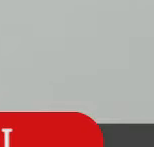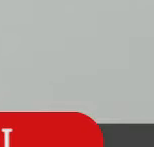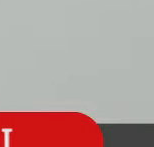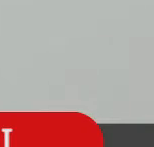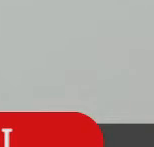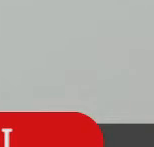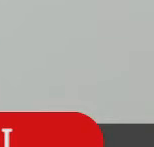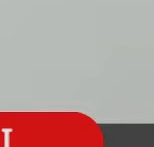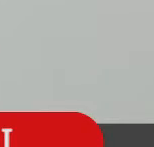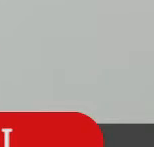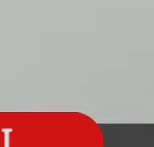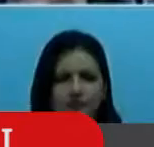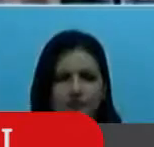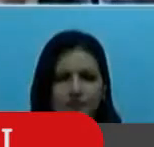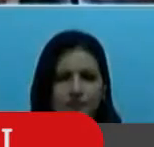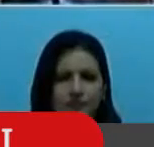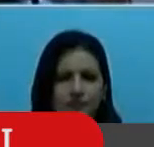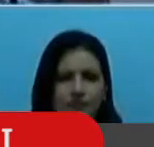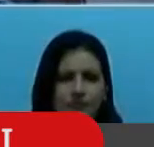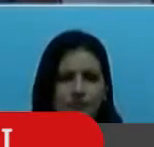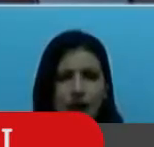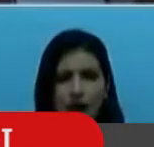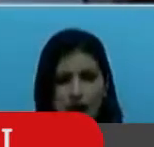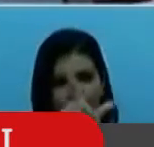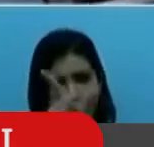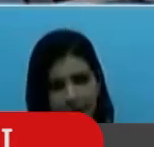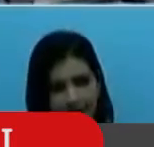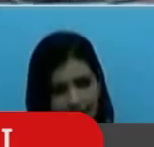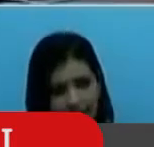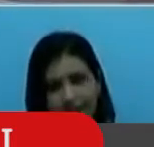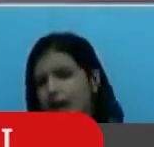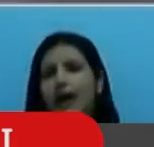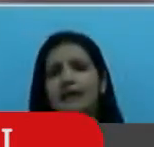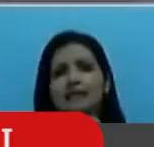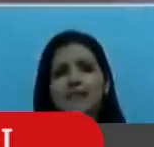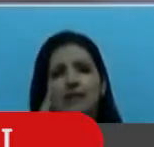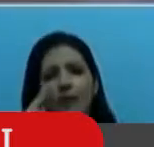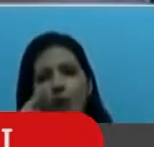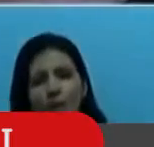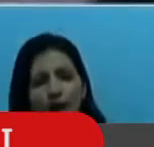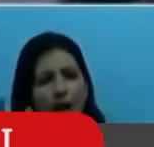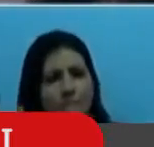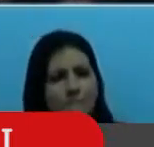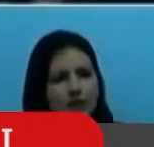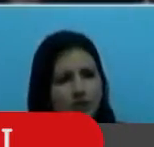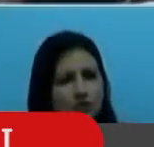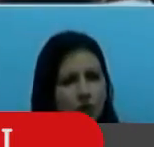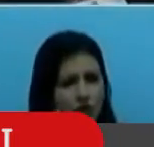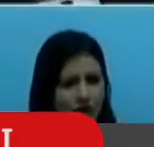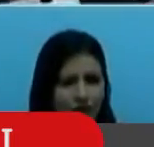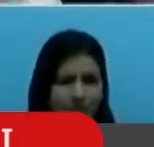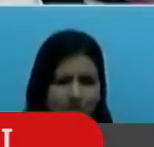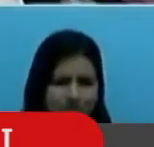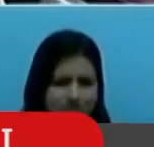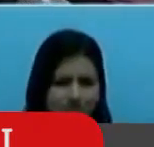domingo a la noche cuando hizo estos anuncios a través de un audio donde, digamos, adoptaba algunas